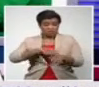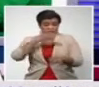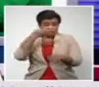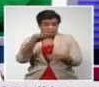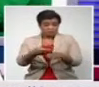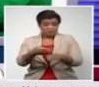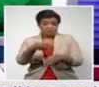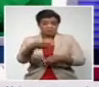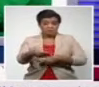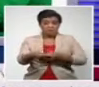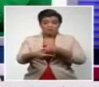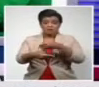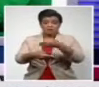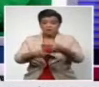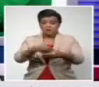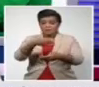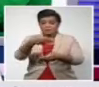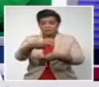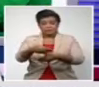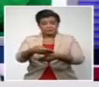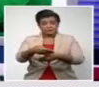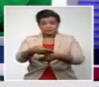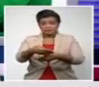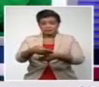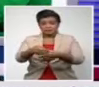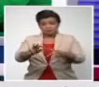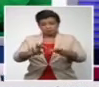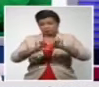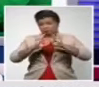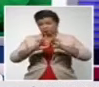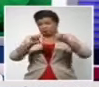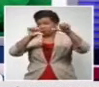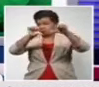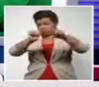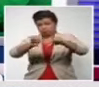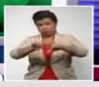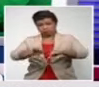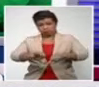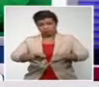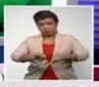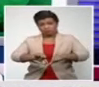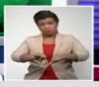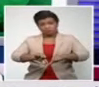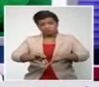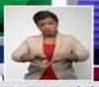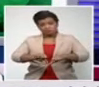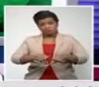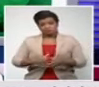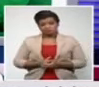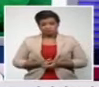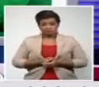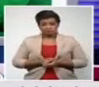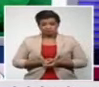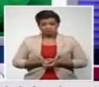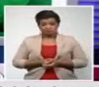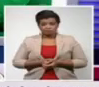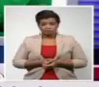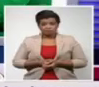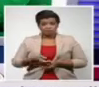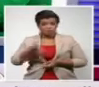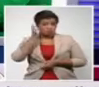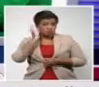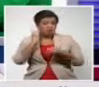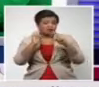de un agravamiento de su cuadro clínico, la paciente hace una parada